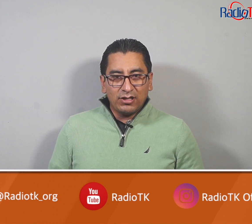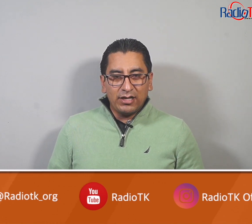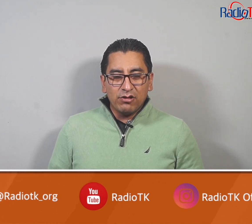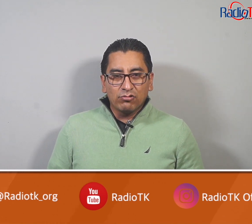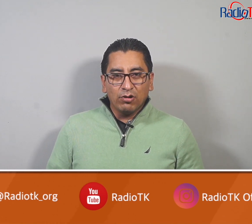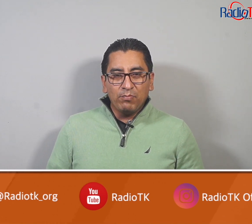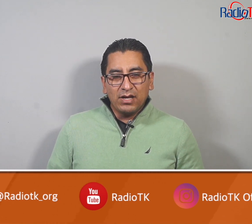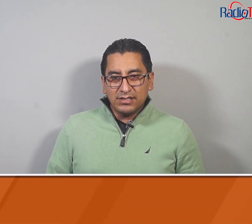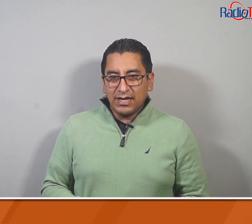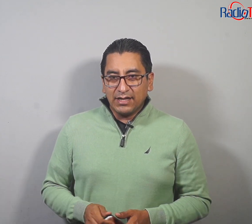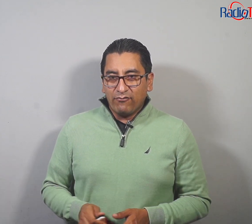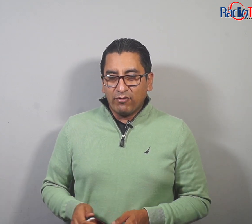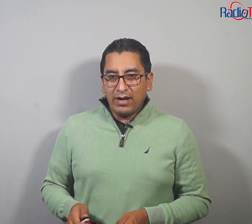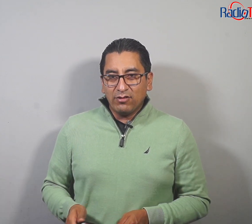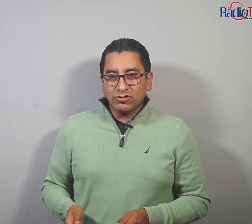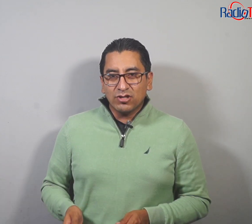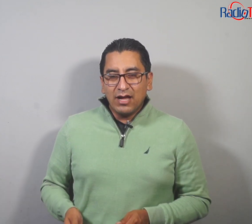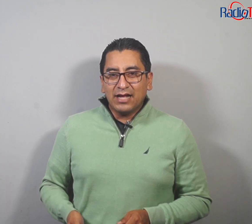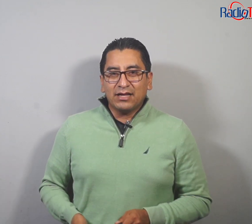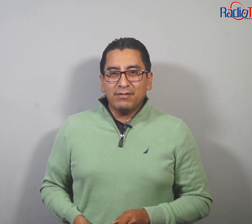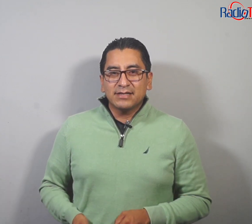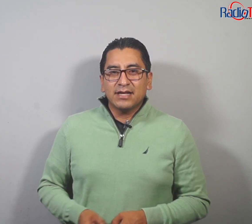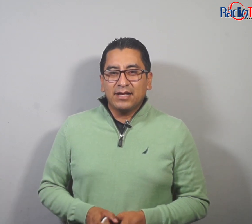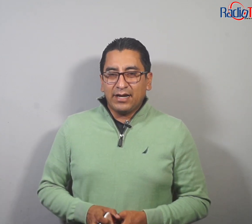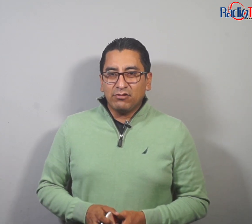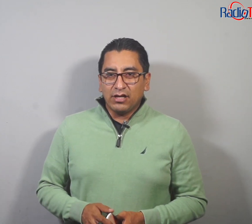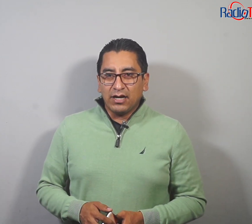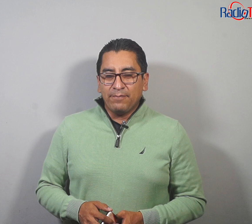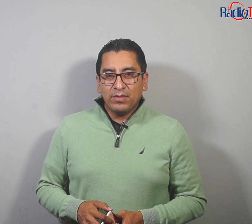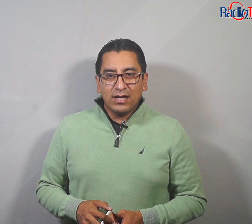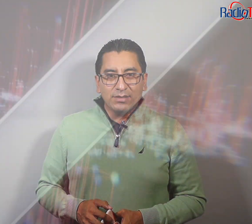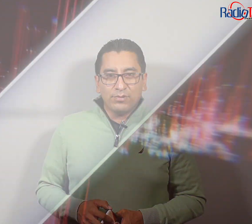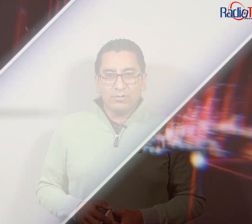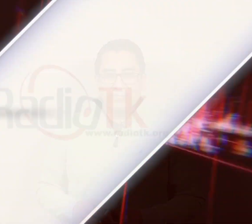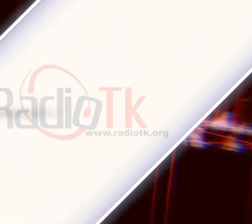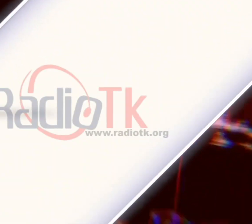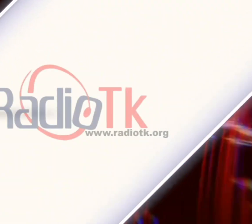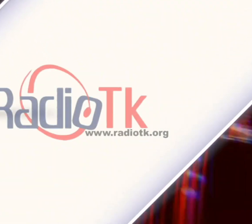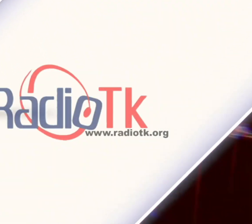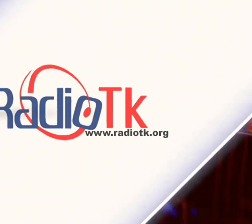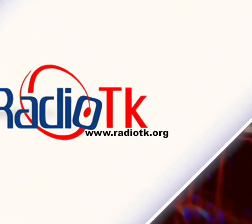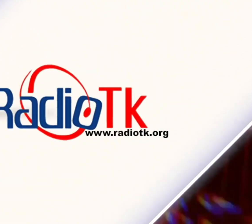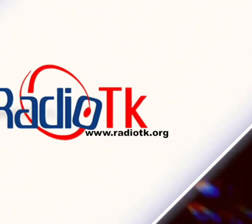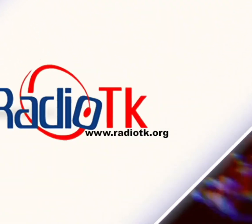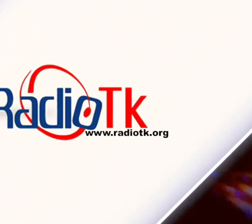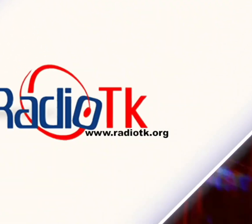a nuestro canal de YouTube y sigan informados a través de Radioteca. Hasta pronto.